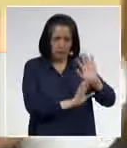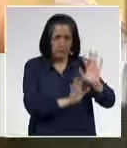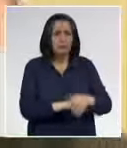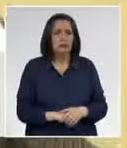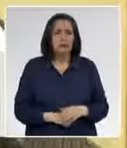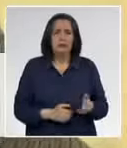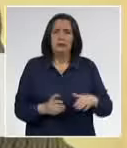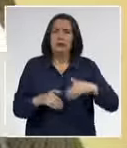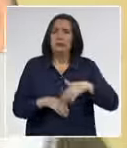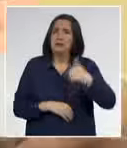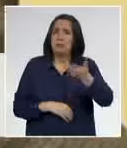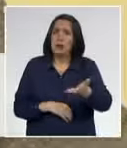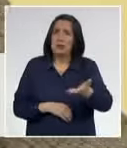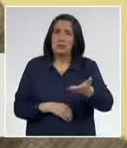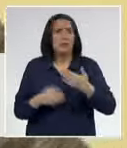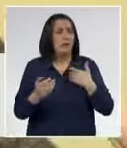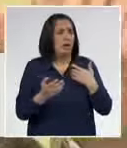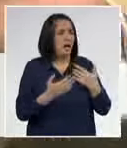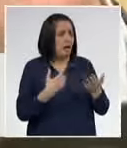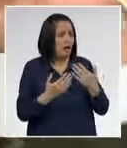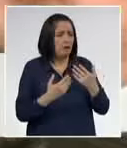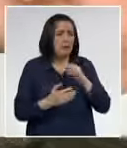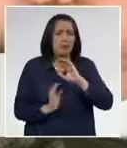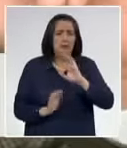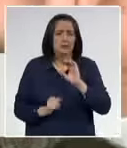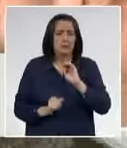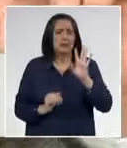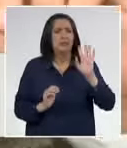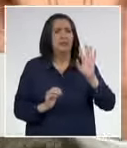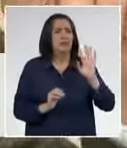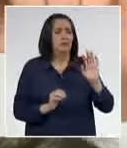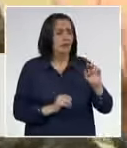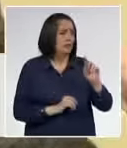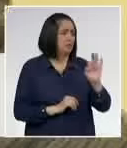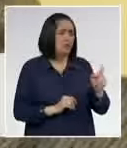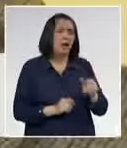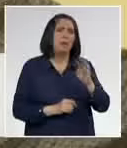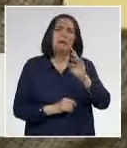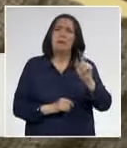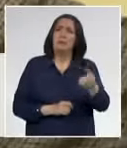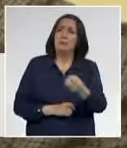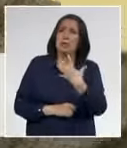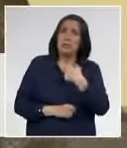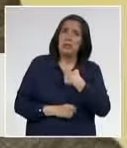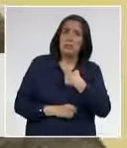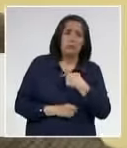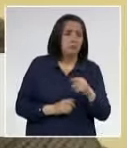Y de pronto sale una declaración así descolgada, dice el señor Nostre, pero Barata me dijo que hiciera